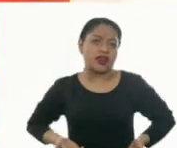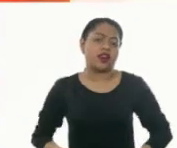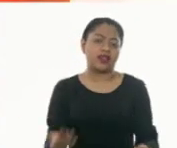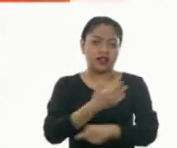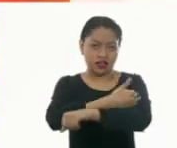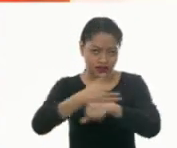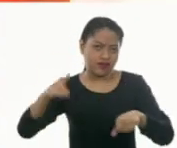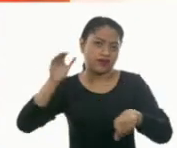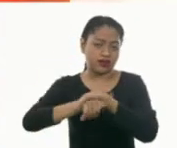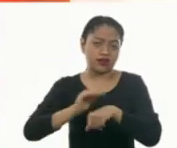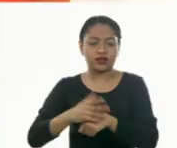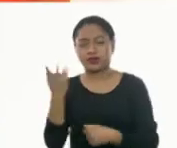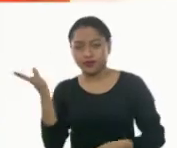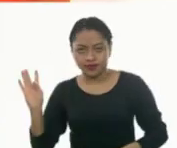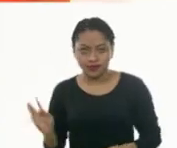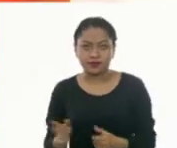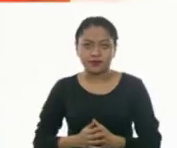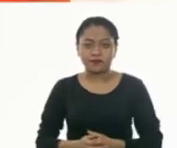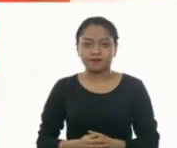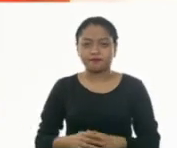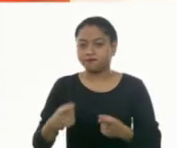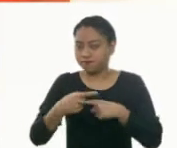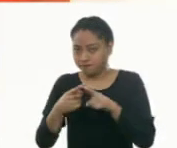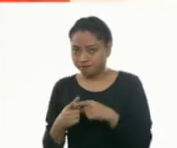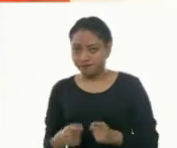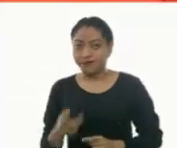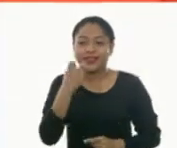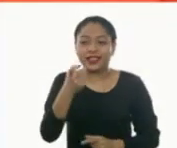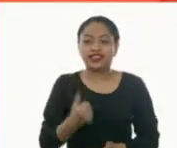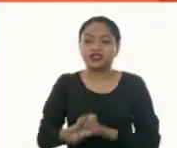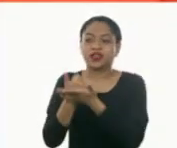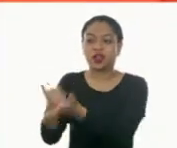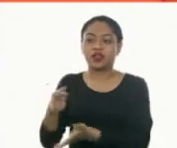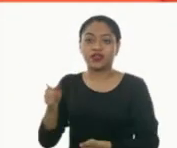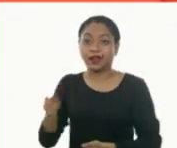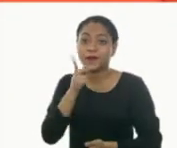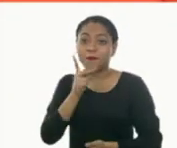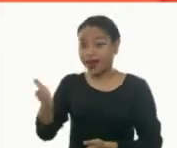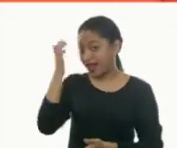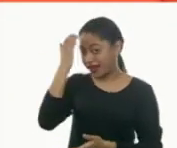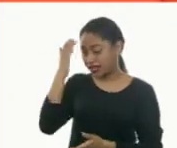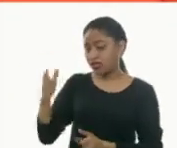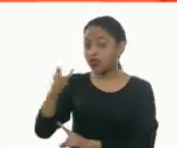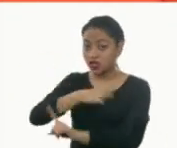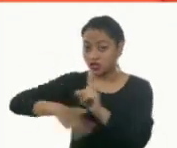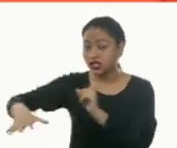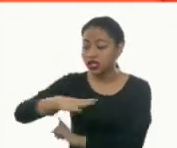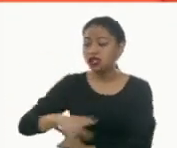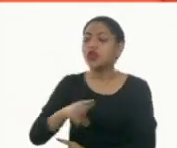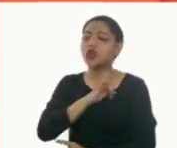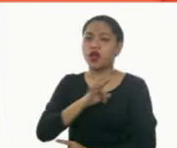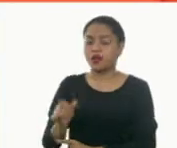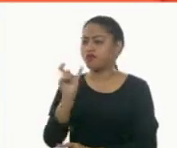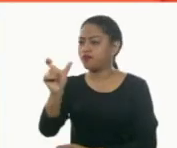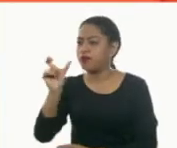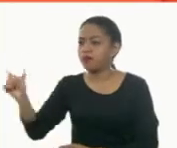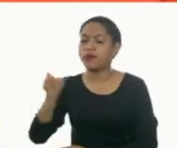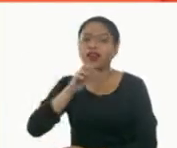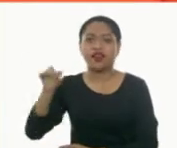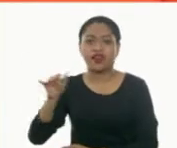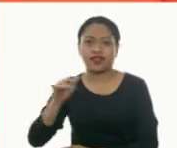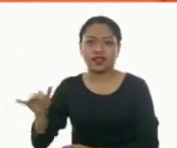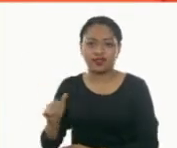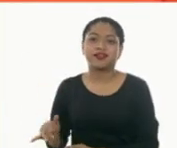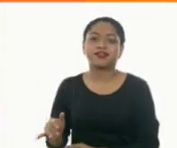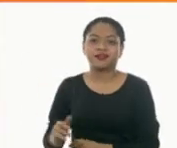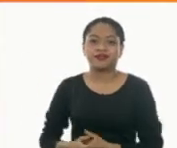de los amigos, etc. Y eso da una situación comunicativa que permite que con el tiempo se vaya avanzando